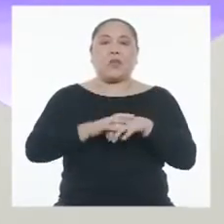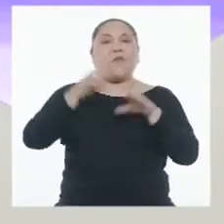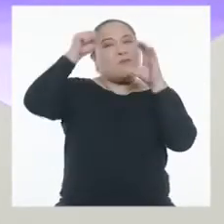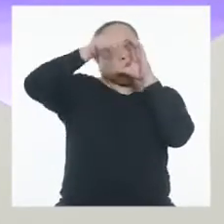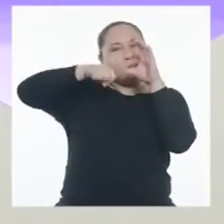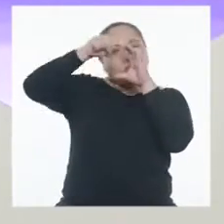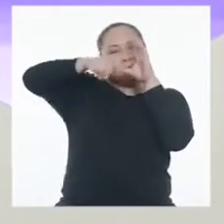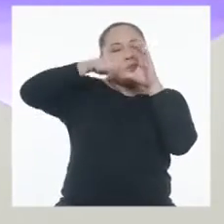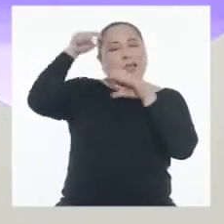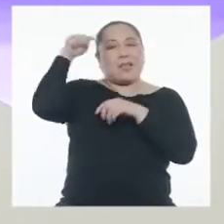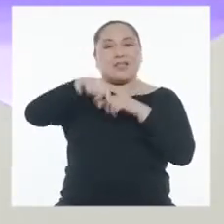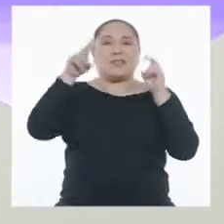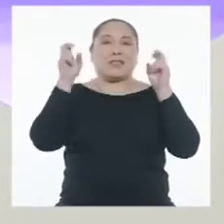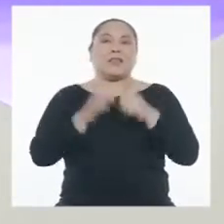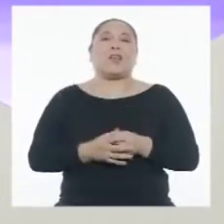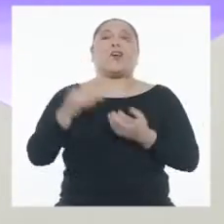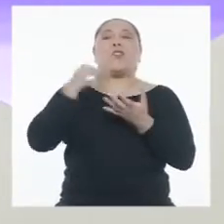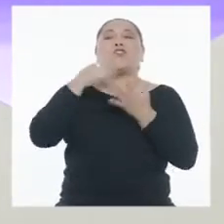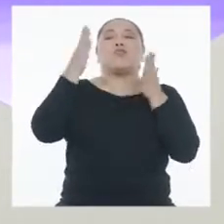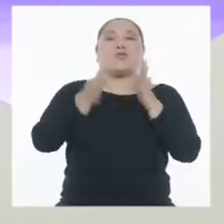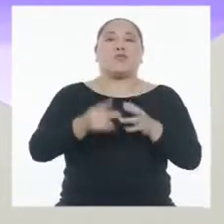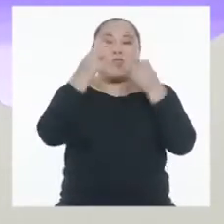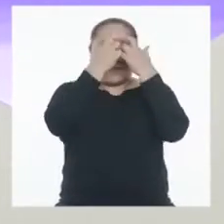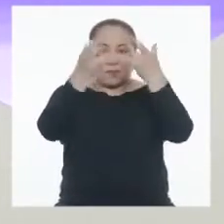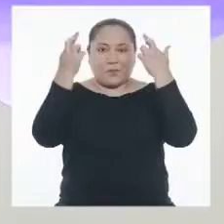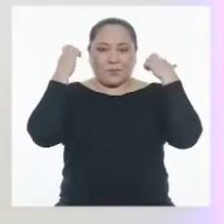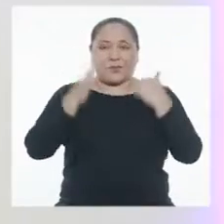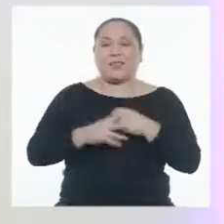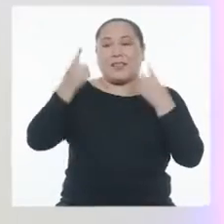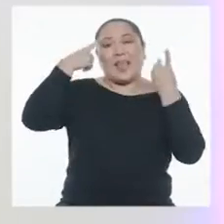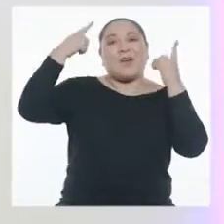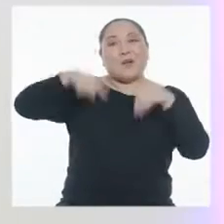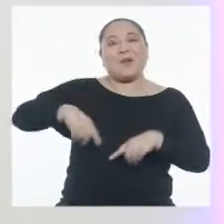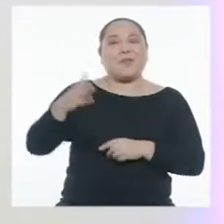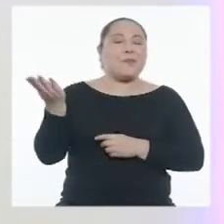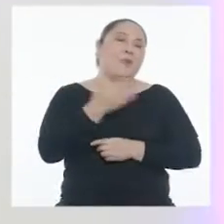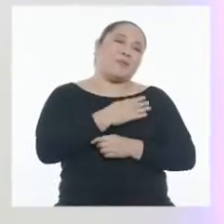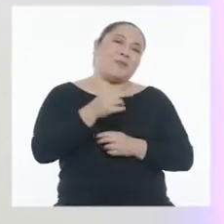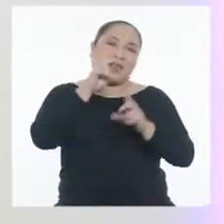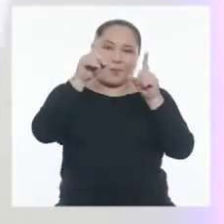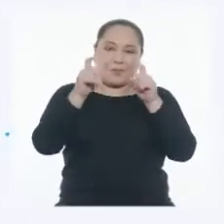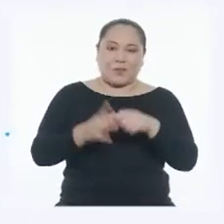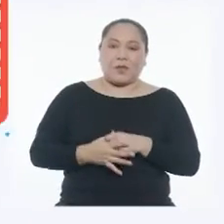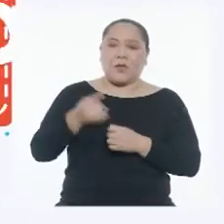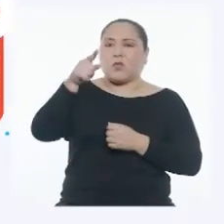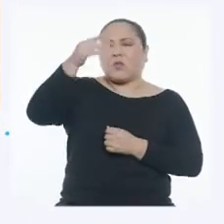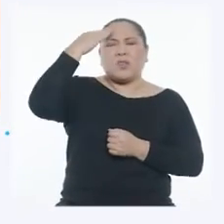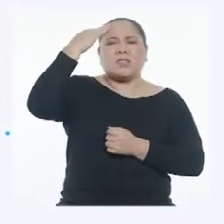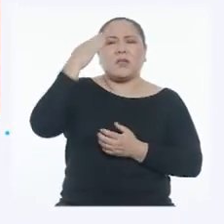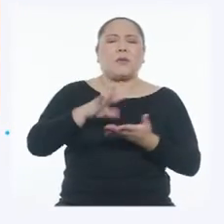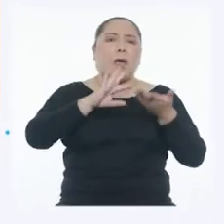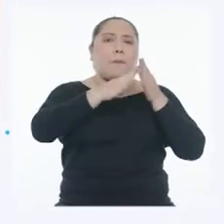una videollamada sobre este tema con las y los estudiantes de la promo. De acuerdo. Vamos con las preguntas.